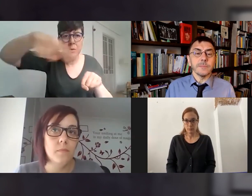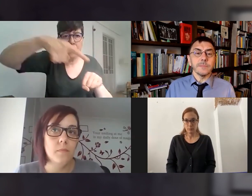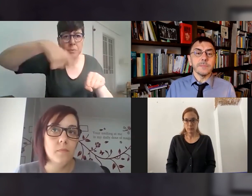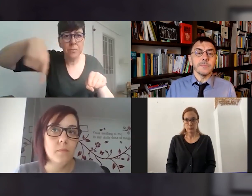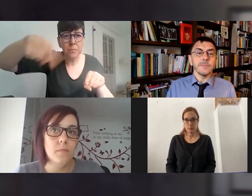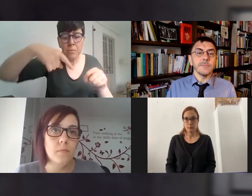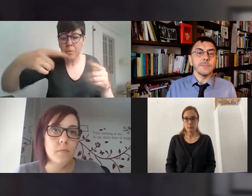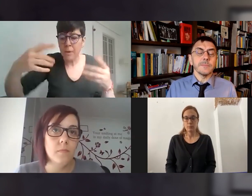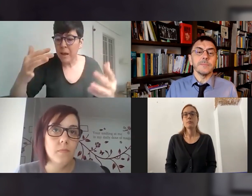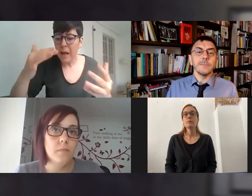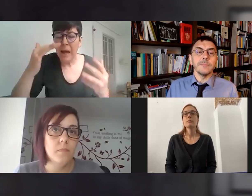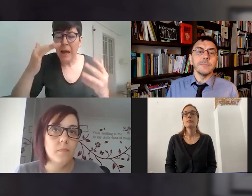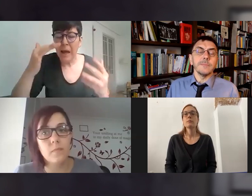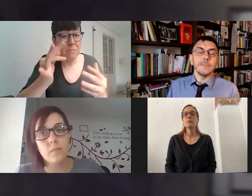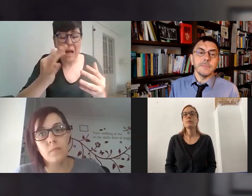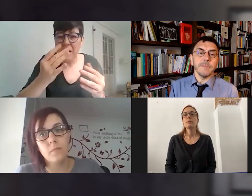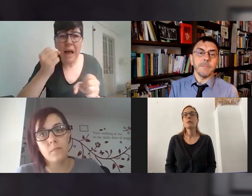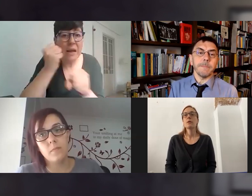Partido Socialista,